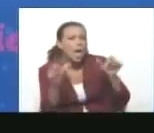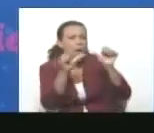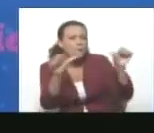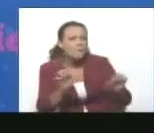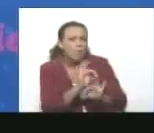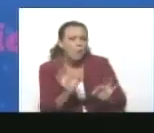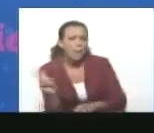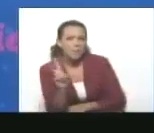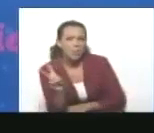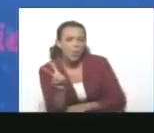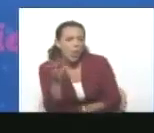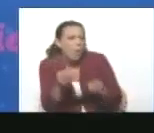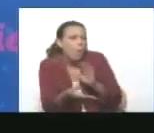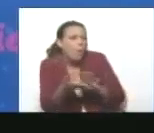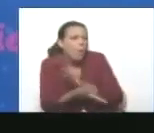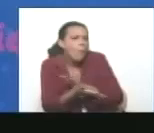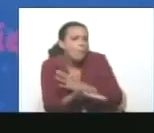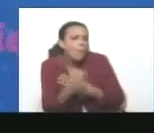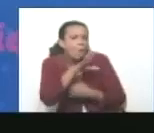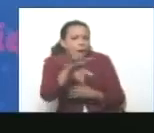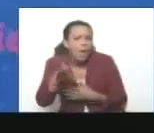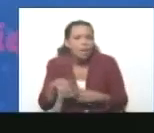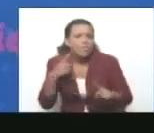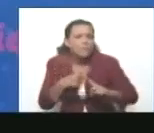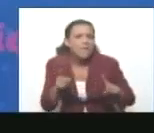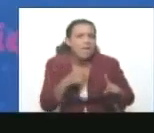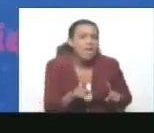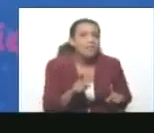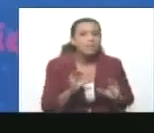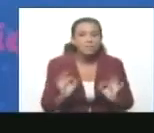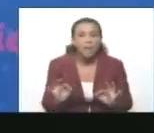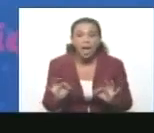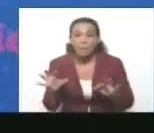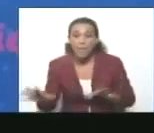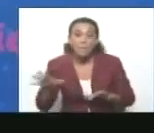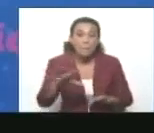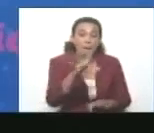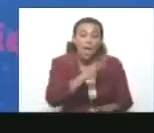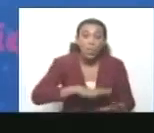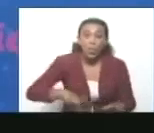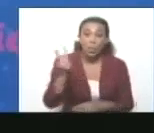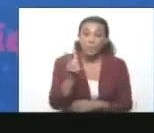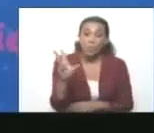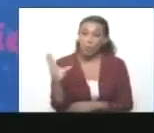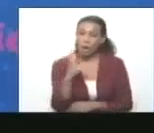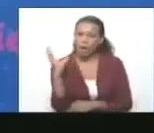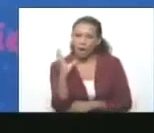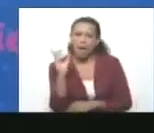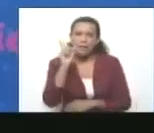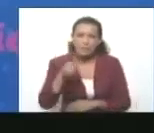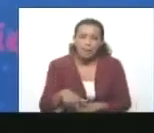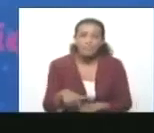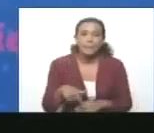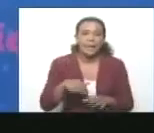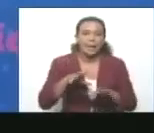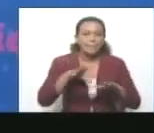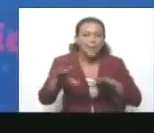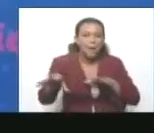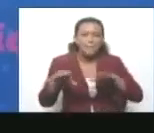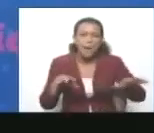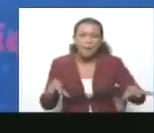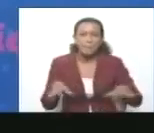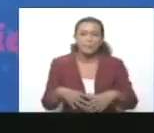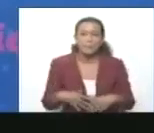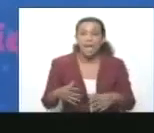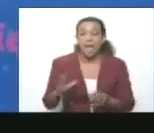el funcionamiento directo en una inmersión que les dimos por los distintos núcleos. Correcto. No solo en Caracas, sino también en el interior. Fueron a